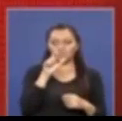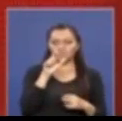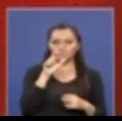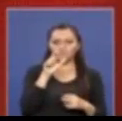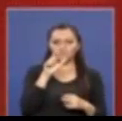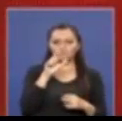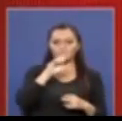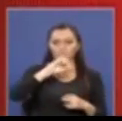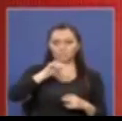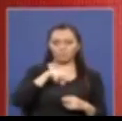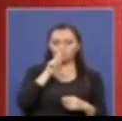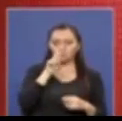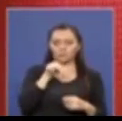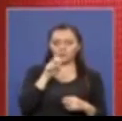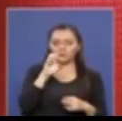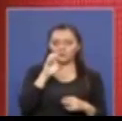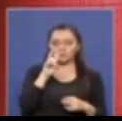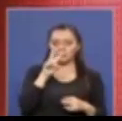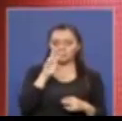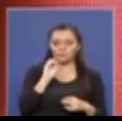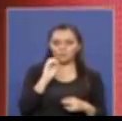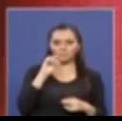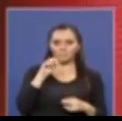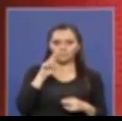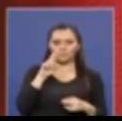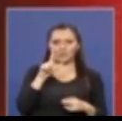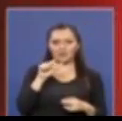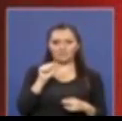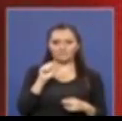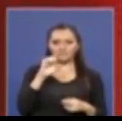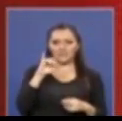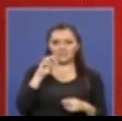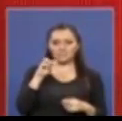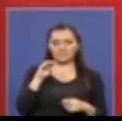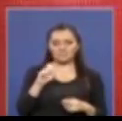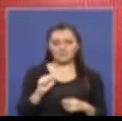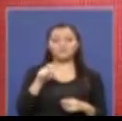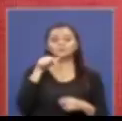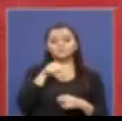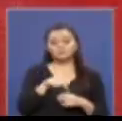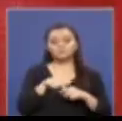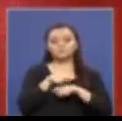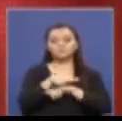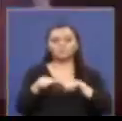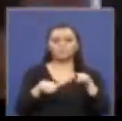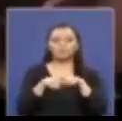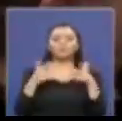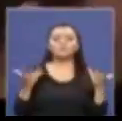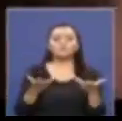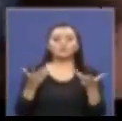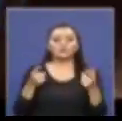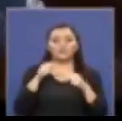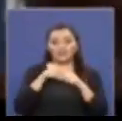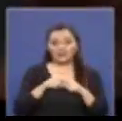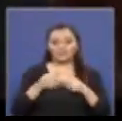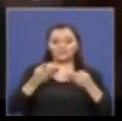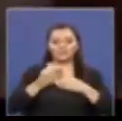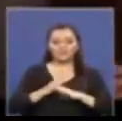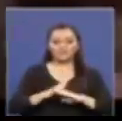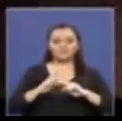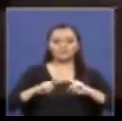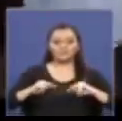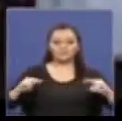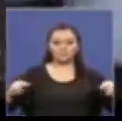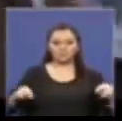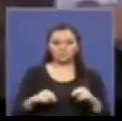Evo Morales Aima, ¿no? En las afueras de Cochabamba, donde se realizaba la segunda cumbre de los pueblos sobre cambio climático y defensa de la vida.